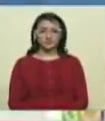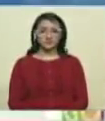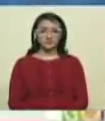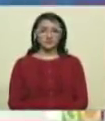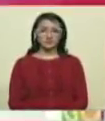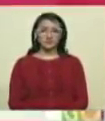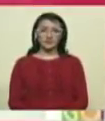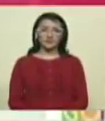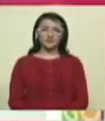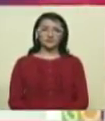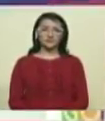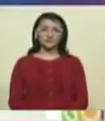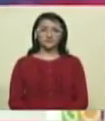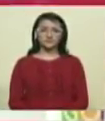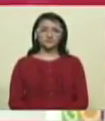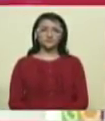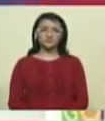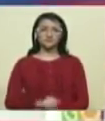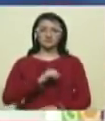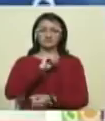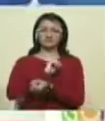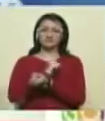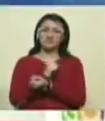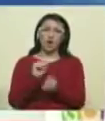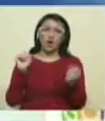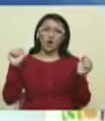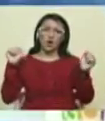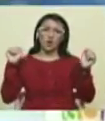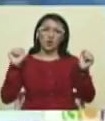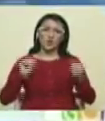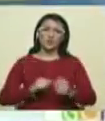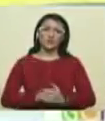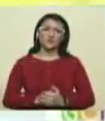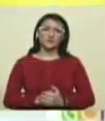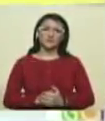Porque hemos roto las amarras.